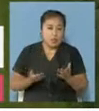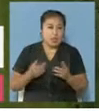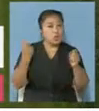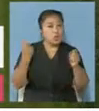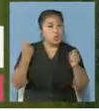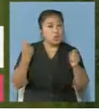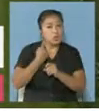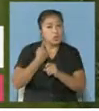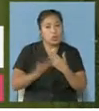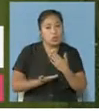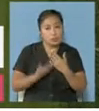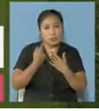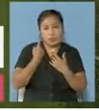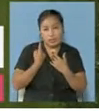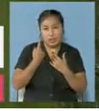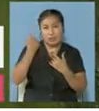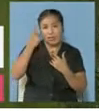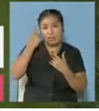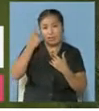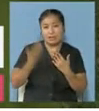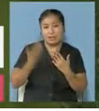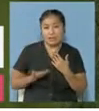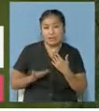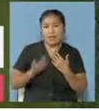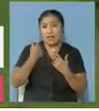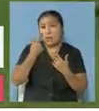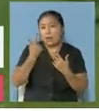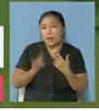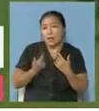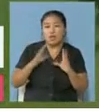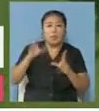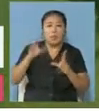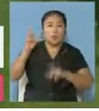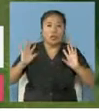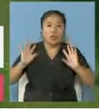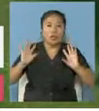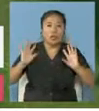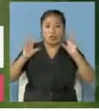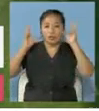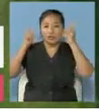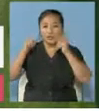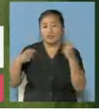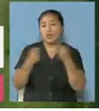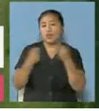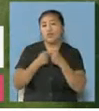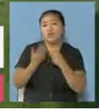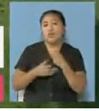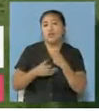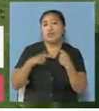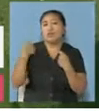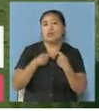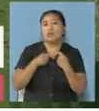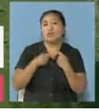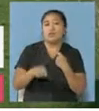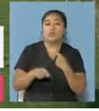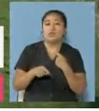punto de vista hay que pensar en un escenario de molestia hacia el resto de la sociedad. Nosotros